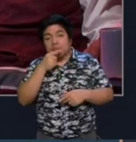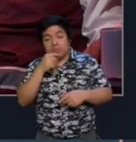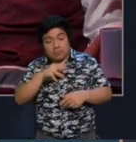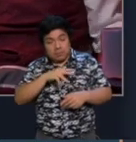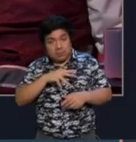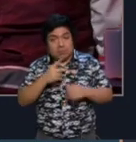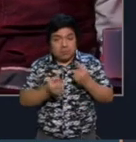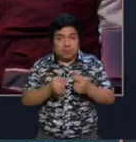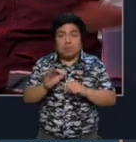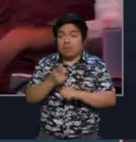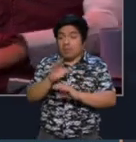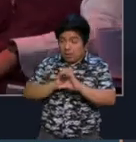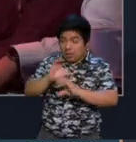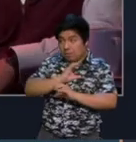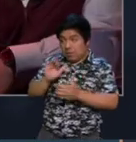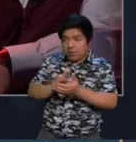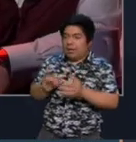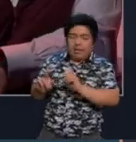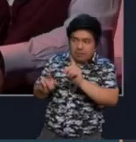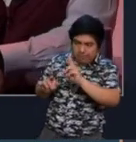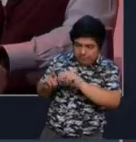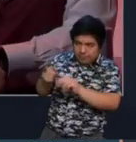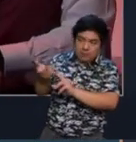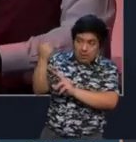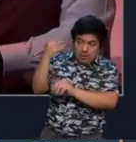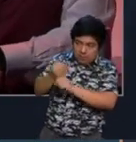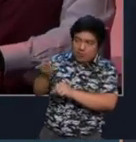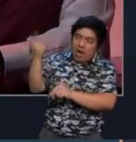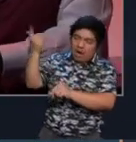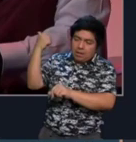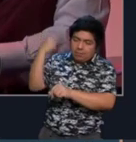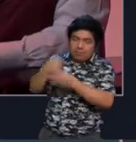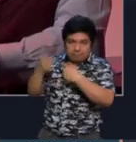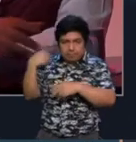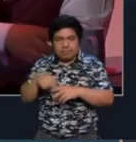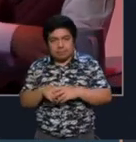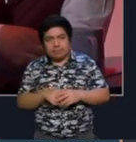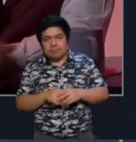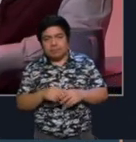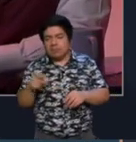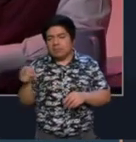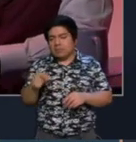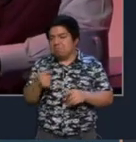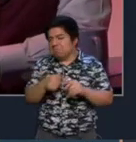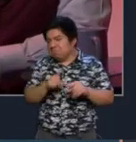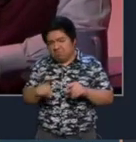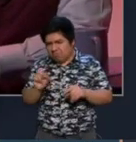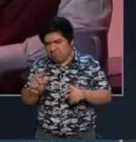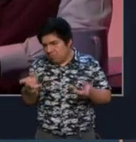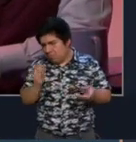policía. Que Gracias a Claudia Sheinbaum. Sí. No, eso no es de ahora, eso viene de muchos años atrás. Gracias a Así Claudia lo hacían, Sheinbaum. no han hecho nada